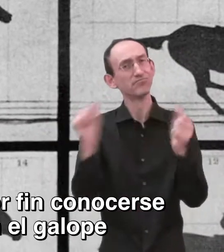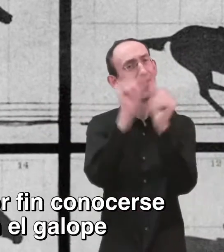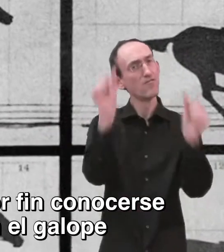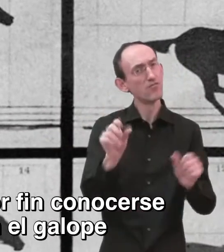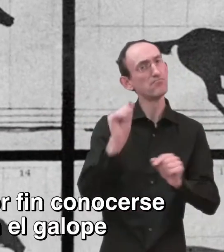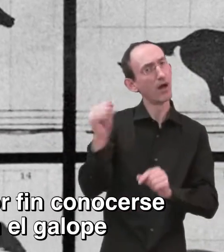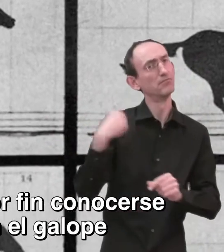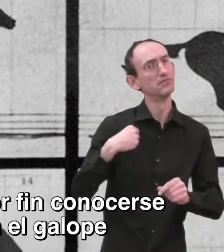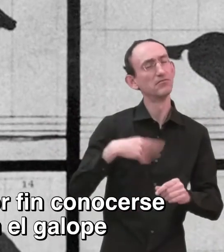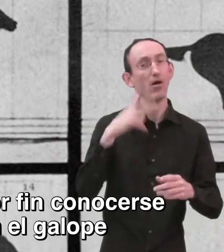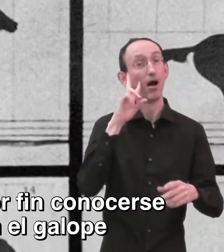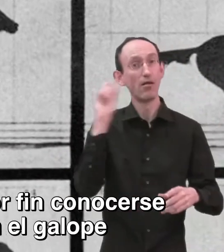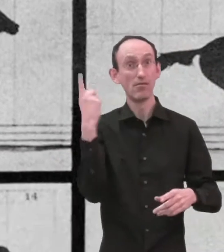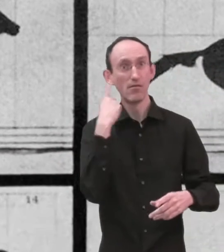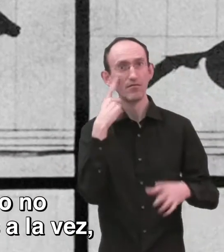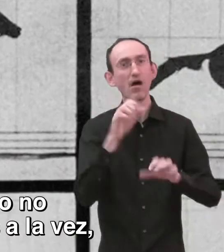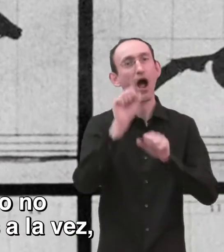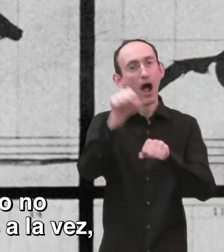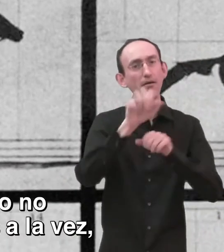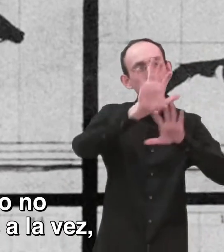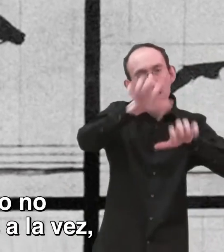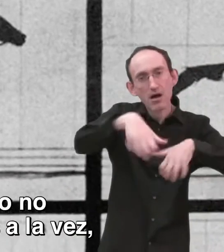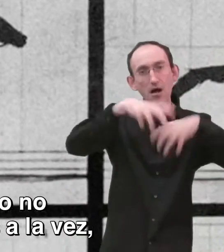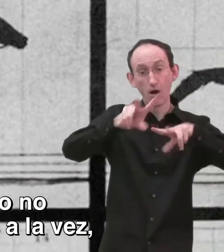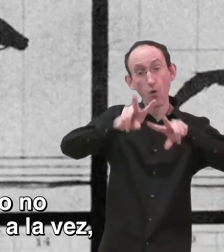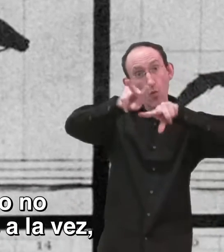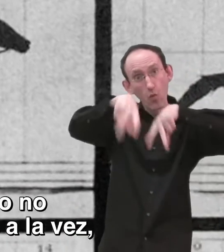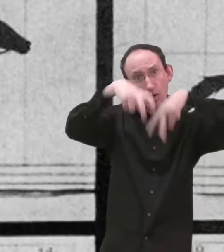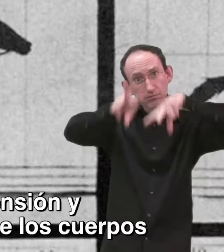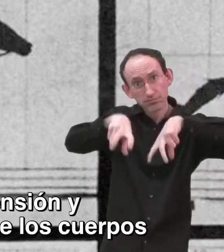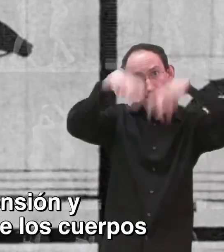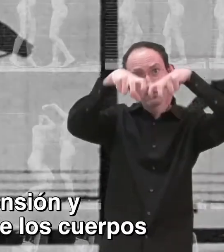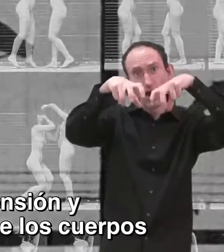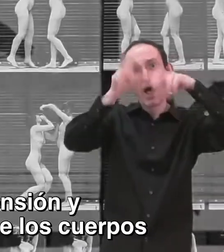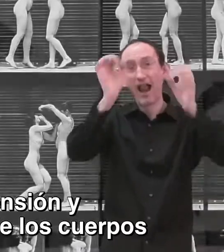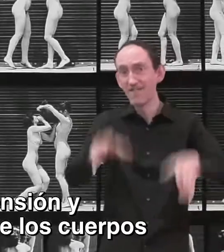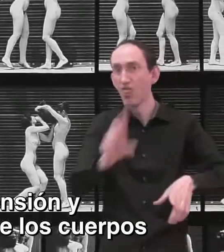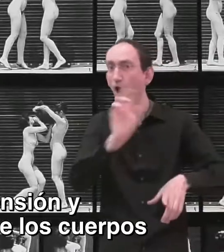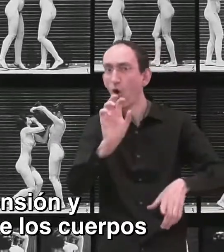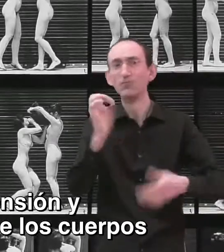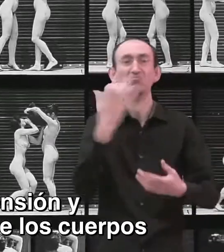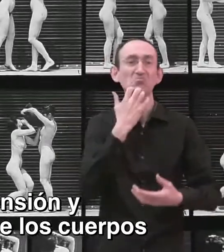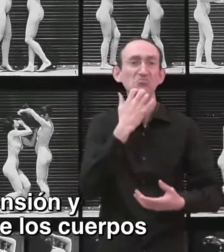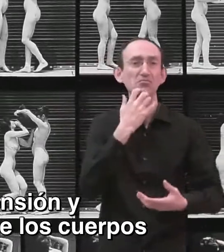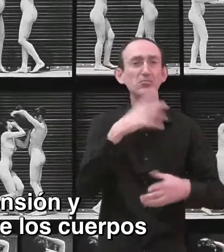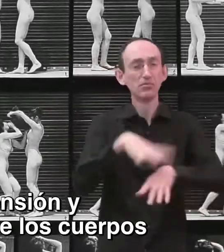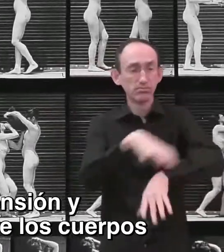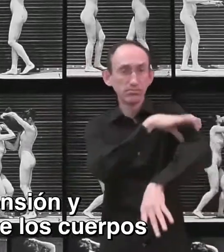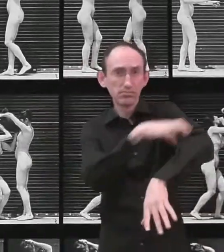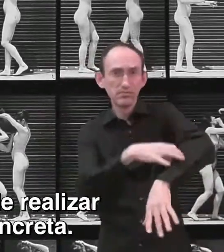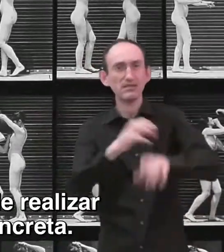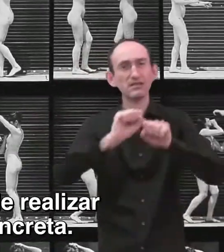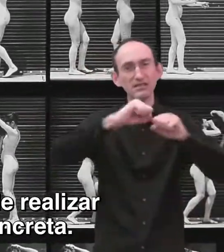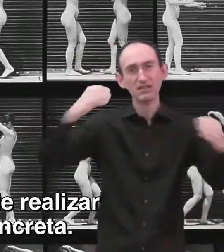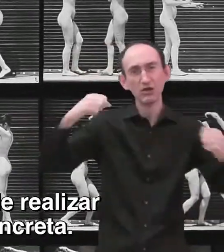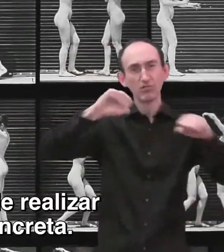fin conocerse si los caballos en el galope levantaban o no las cuatro patas a la vez, o apreciar la tensión y la flexión muscular de los cuerpos